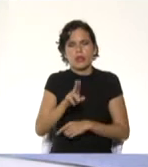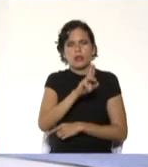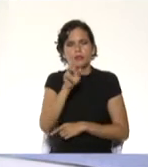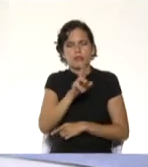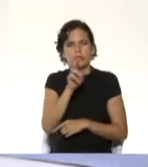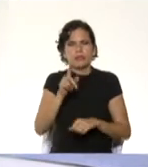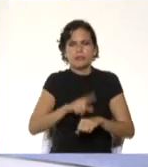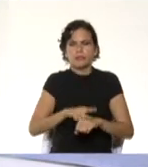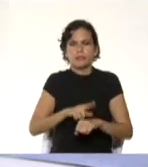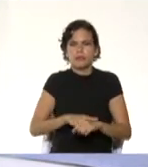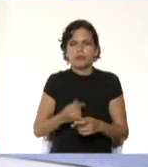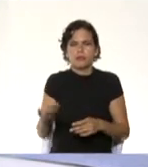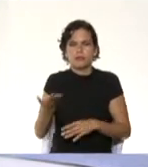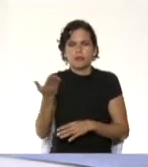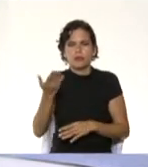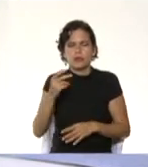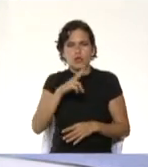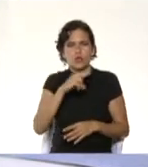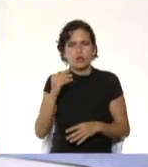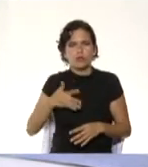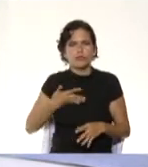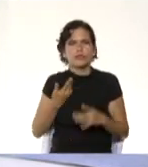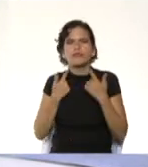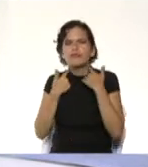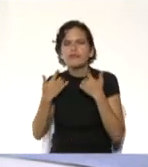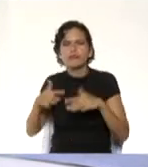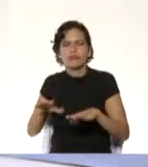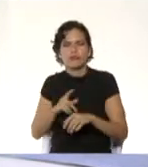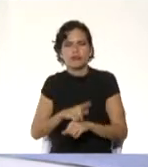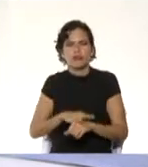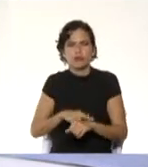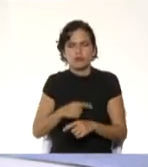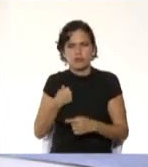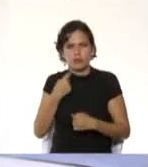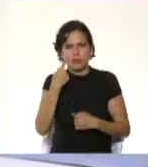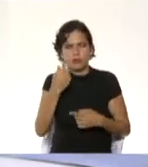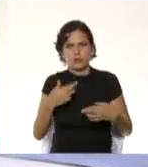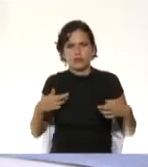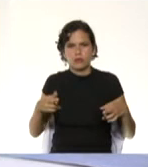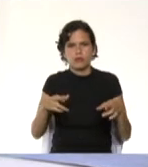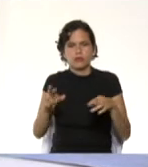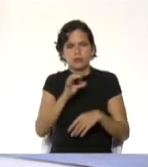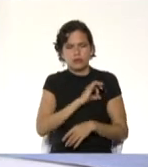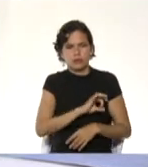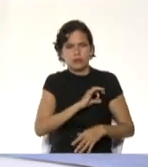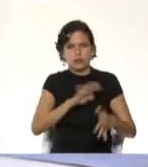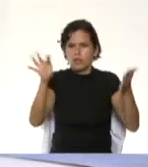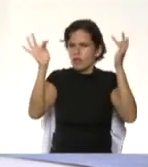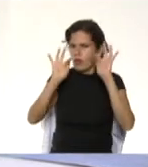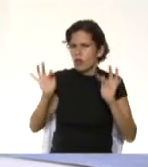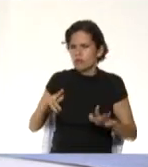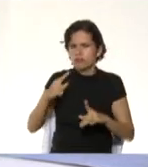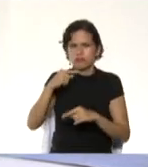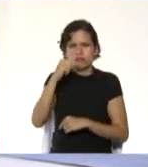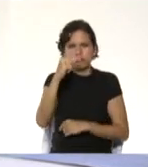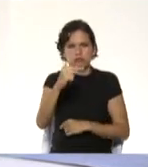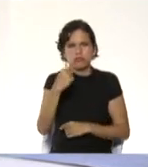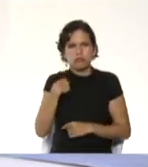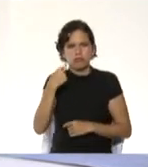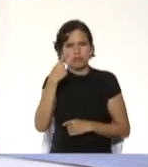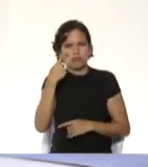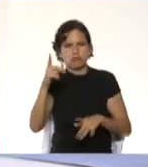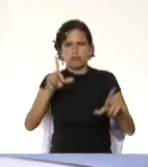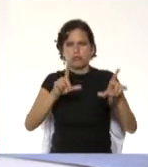programa anterior. El uso del tiempo es de gran importancia. No podemos perder el tiempo viendo redes sociales de